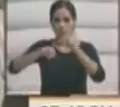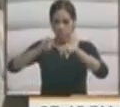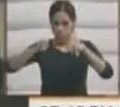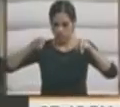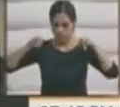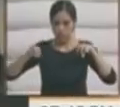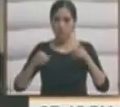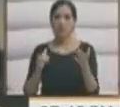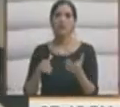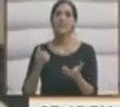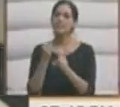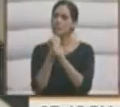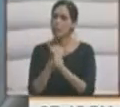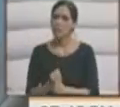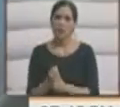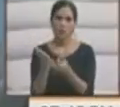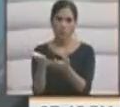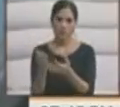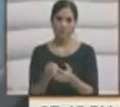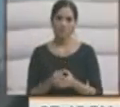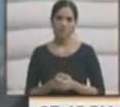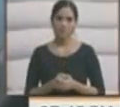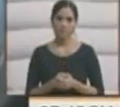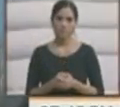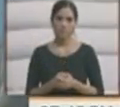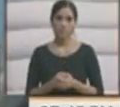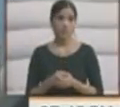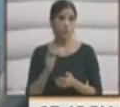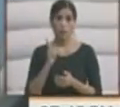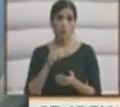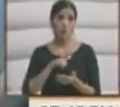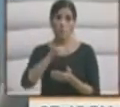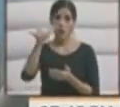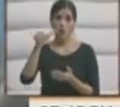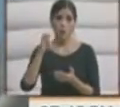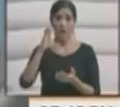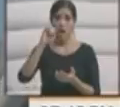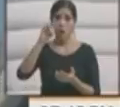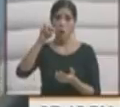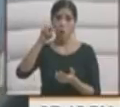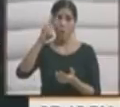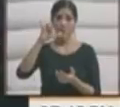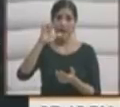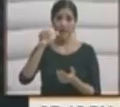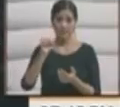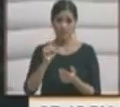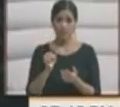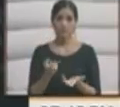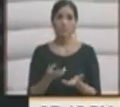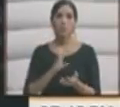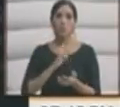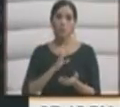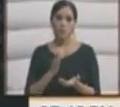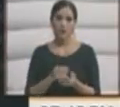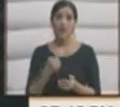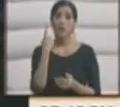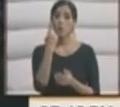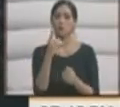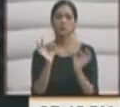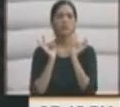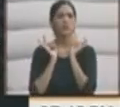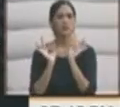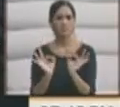siempre esperaron por ellos. No era un vuelo más de Conviasa, la aerolínea del Estado venezolano. Era uno muy